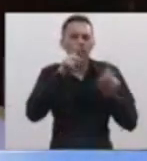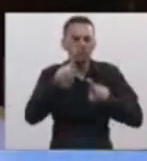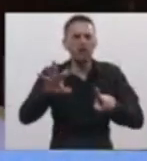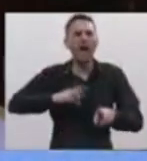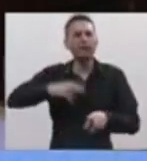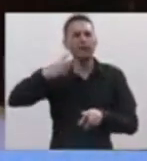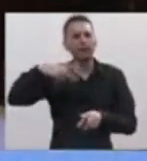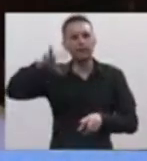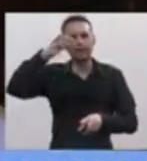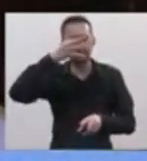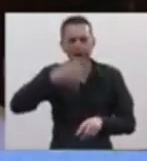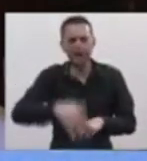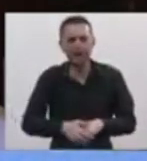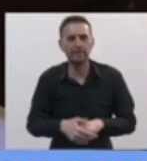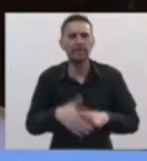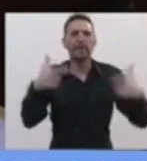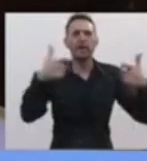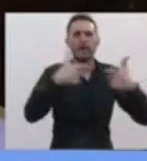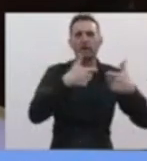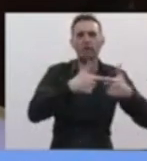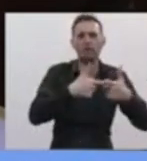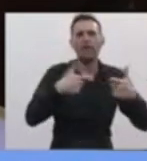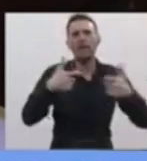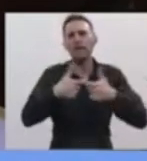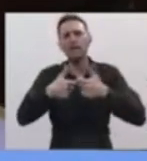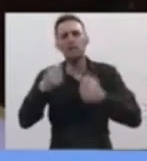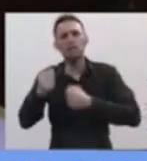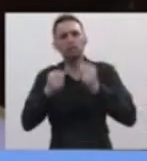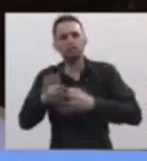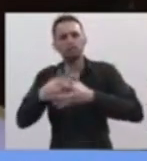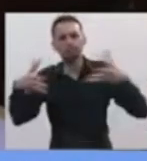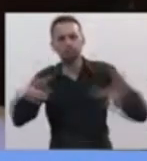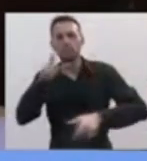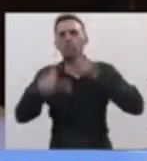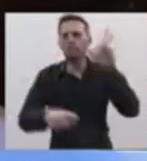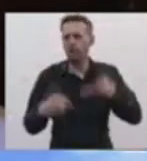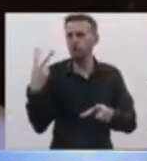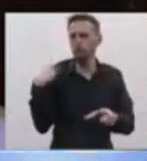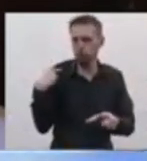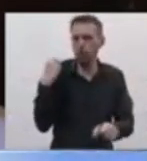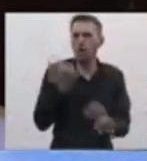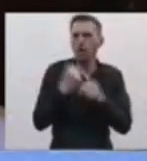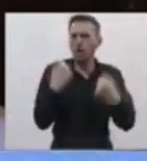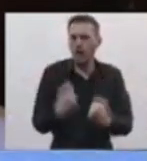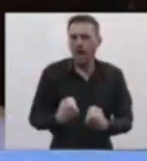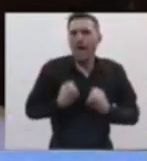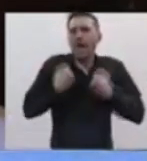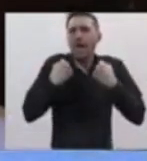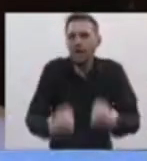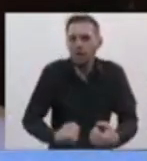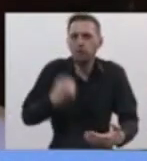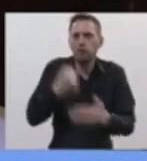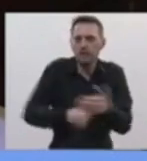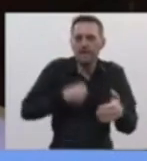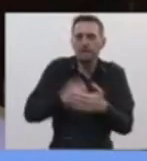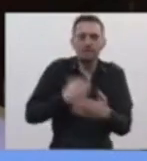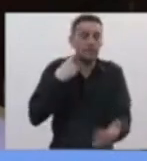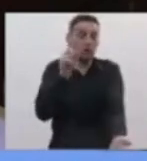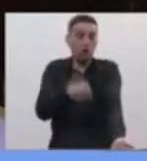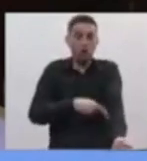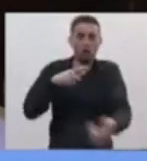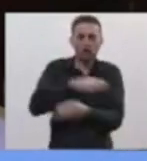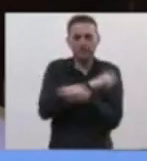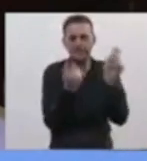2020 con pymes y grandes empresas con empresarios y trabajadores haciendo un enorme esfuerzo para adecuarse a la realidad